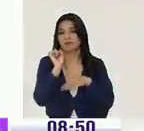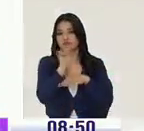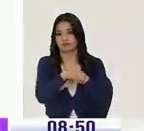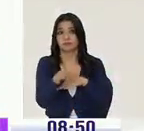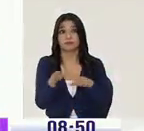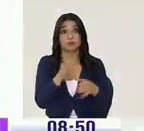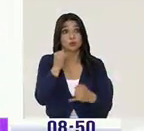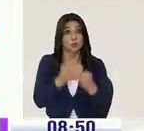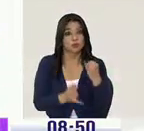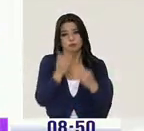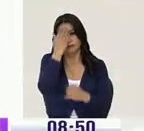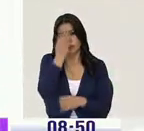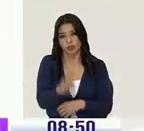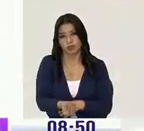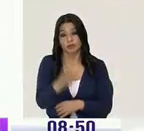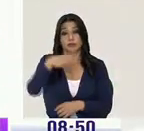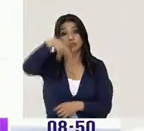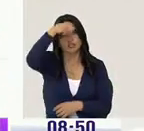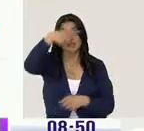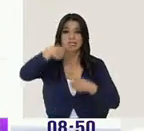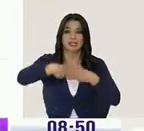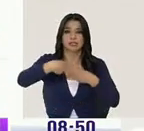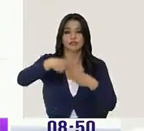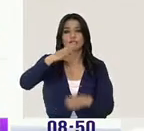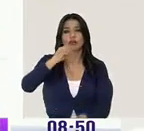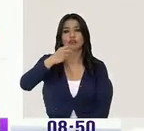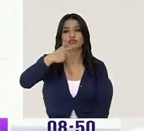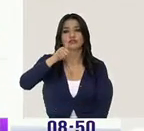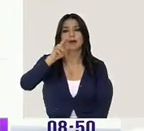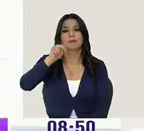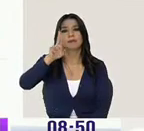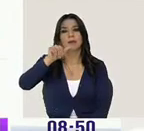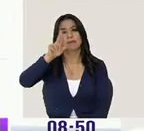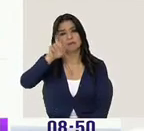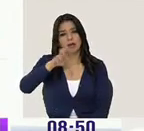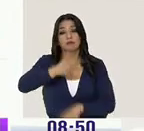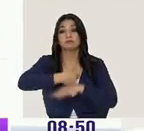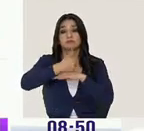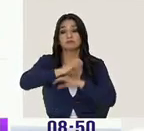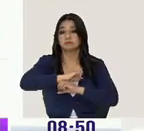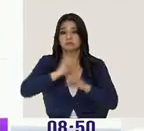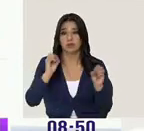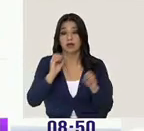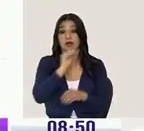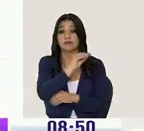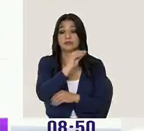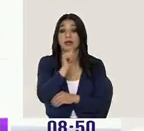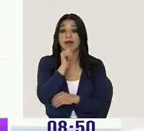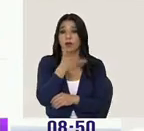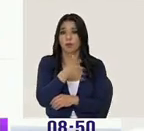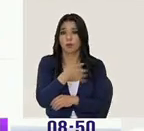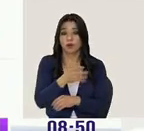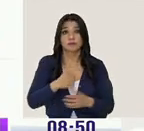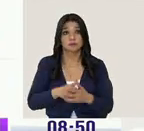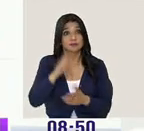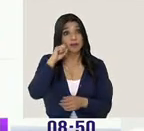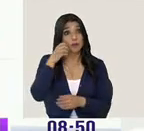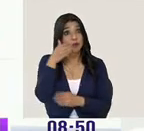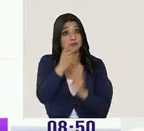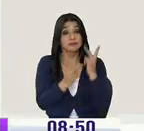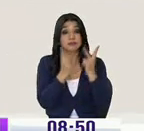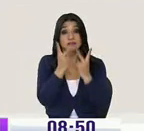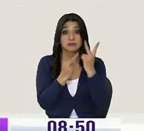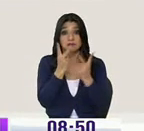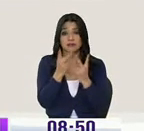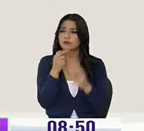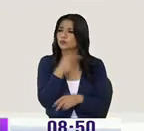finalmente, buenos días, TVC, el norte de Quito, en el sector de Cochabamba Sur, otra vez estamos sin agua, 2 meses tuvimos el mismo problema. ¿Se acuerdan que fuimos a visitarles?